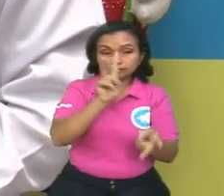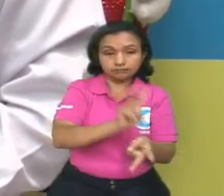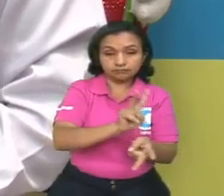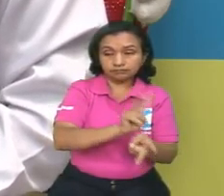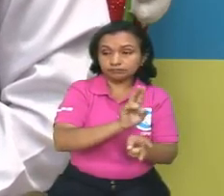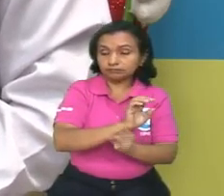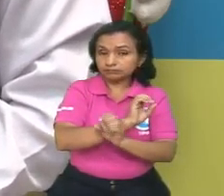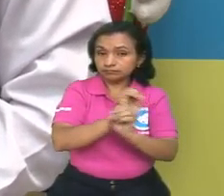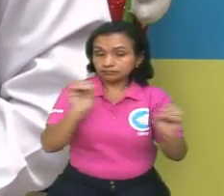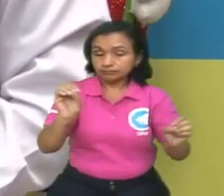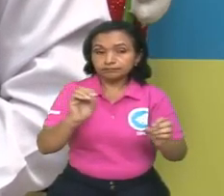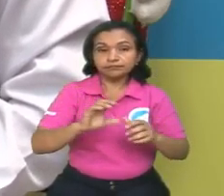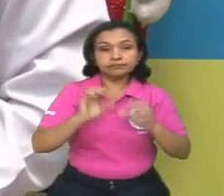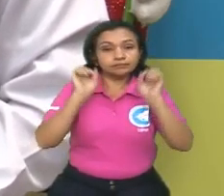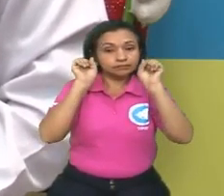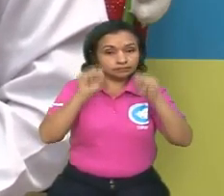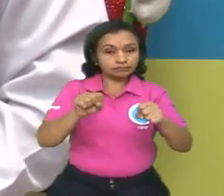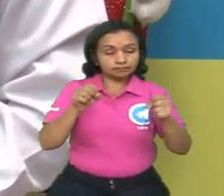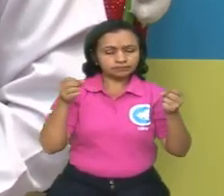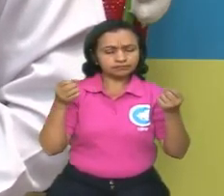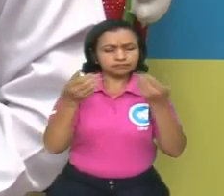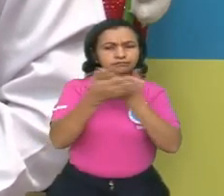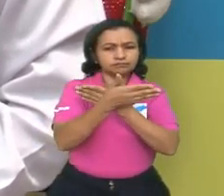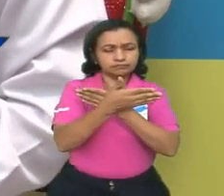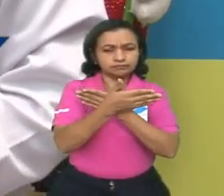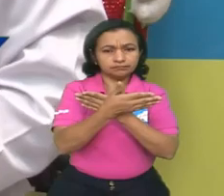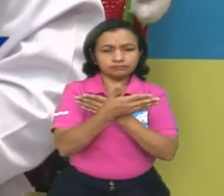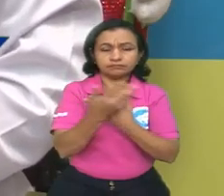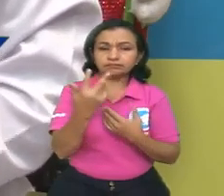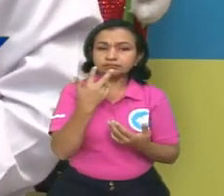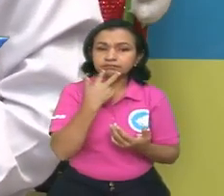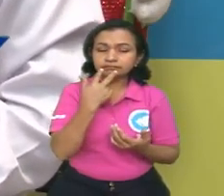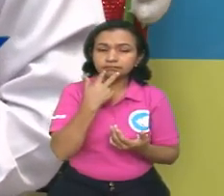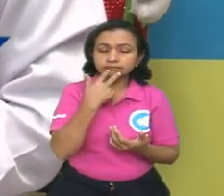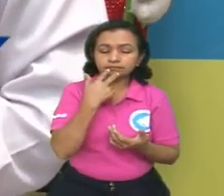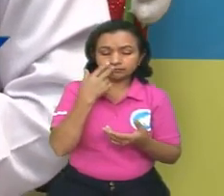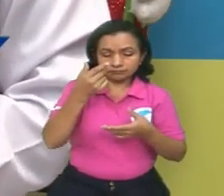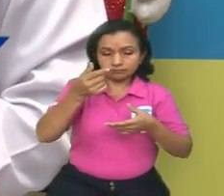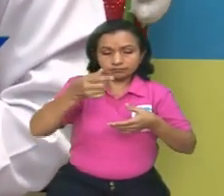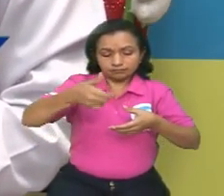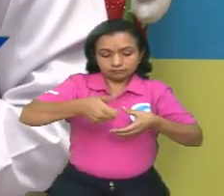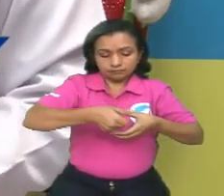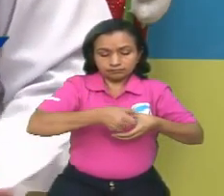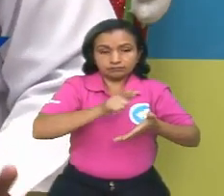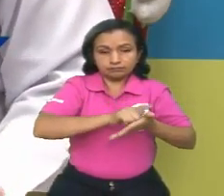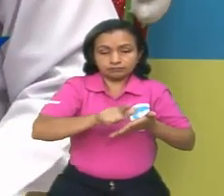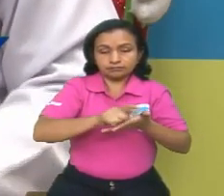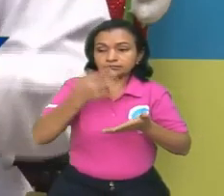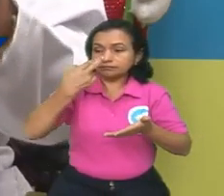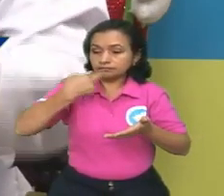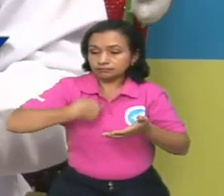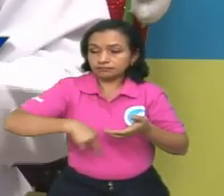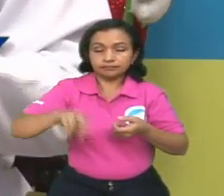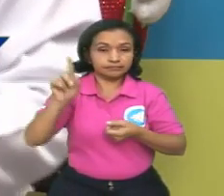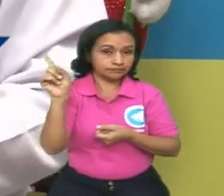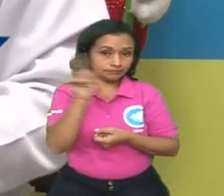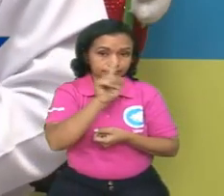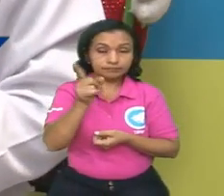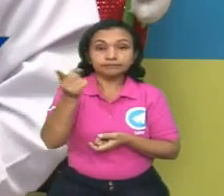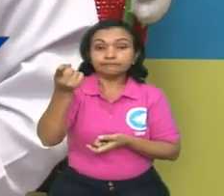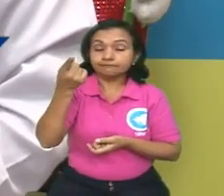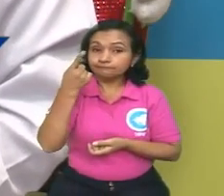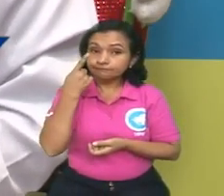vagina, porque pueden confundir la prueba, que no se haya realizado ducha vaginal y que no esté con su periodo menstrual. Pero, ojo,